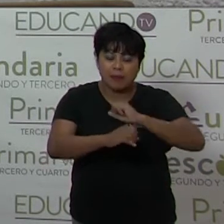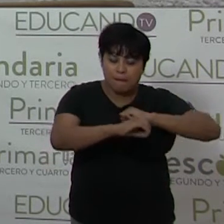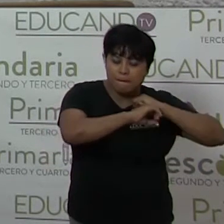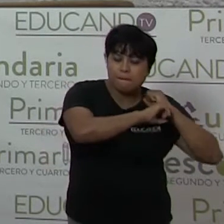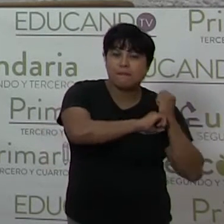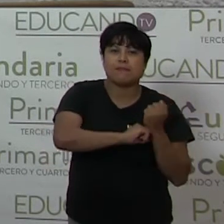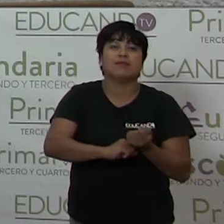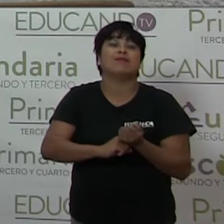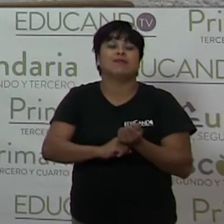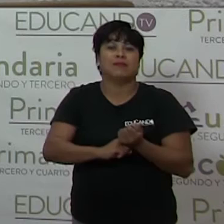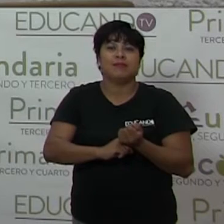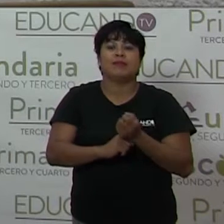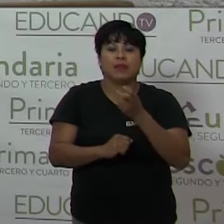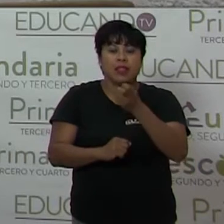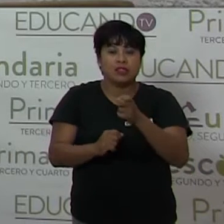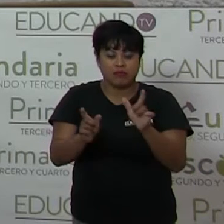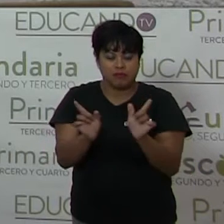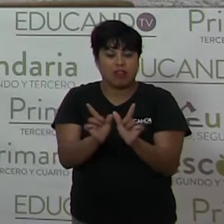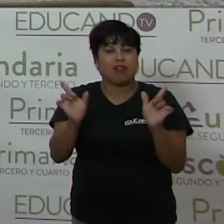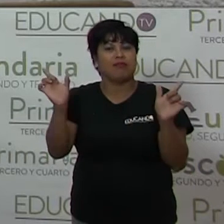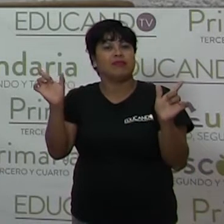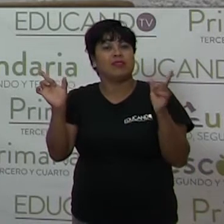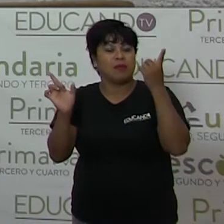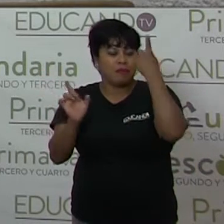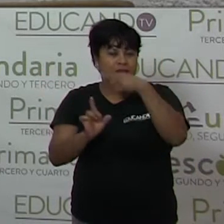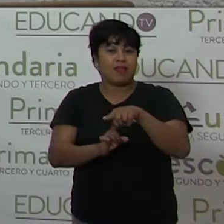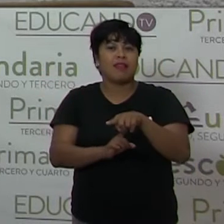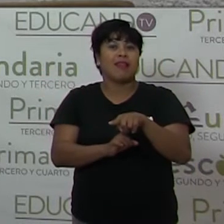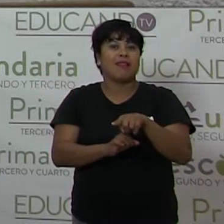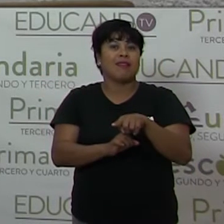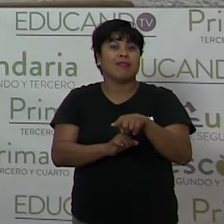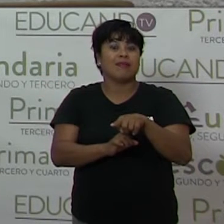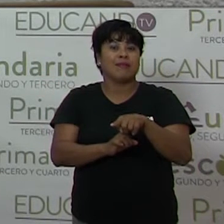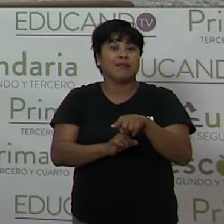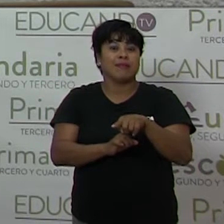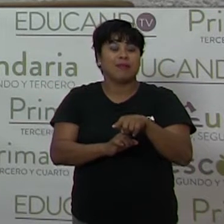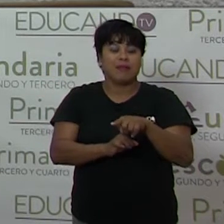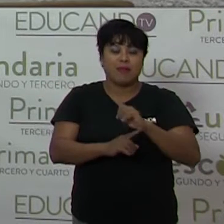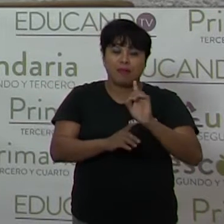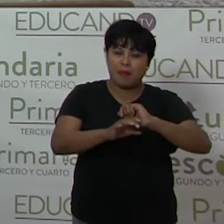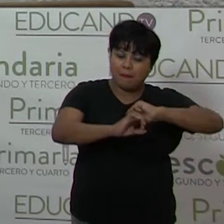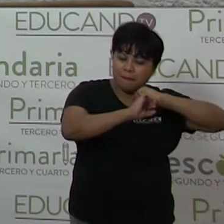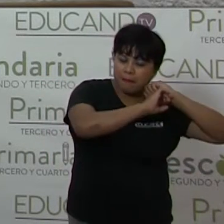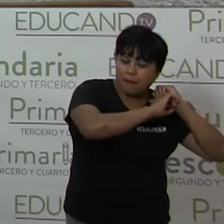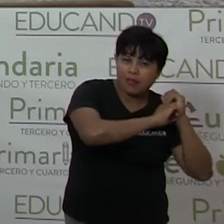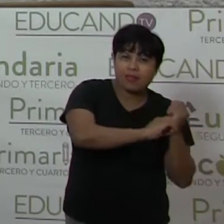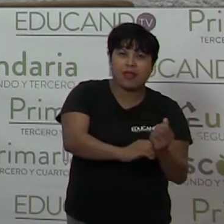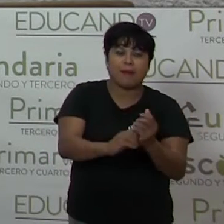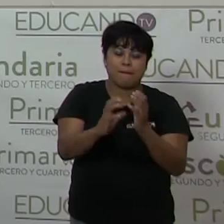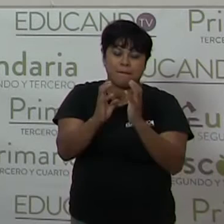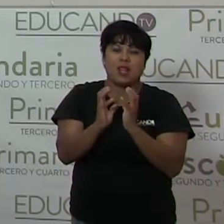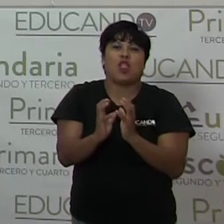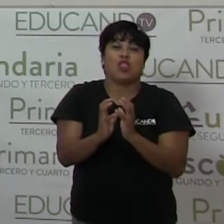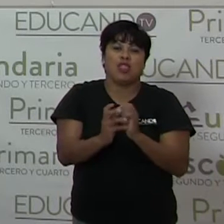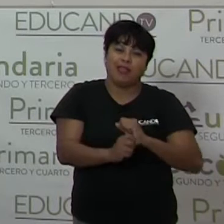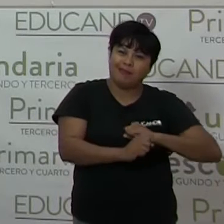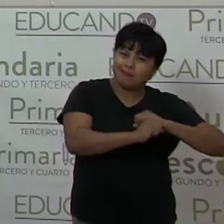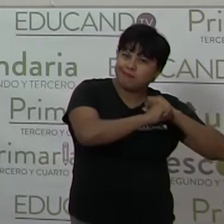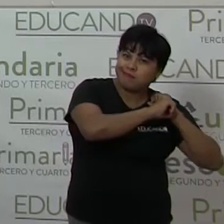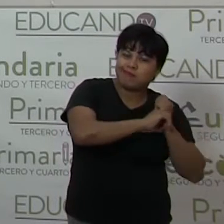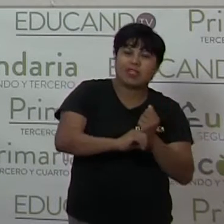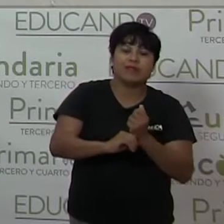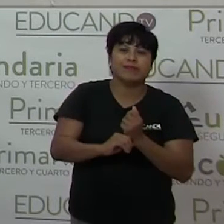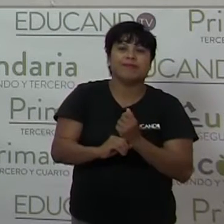beisbolista y está listo para patear la pelota